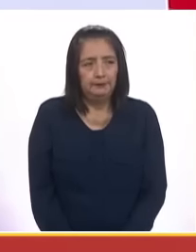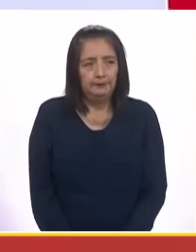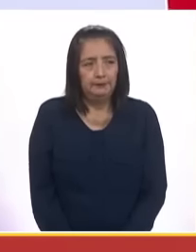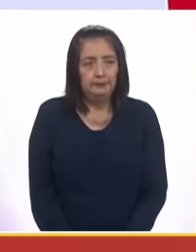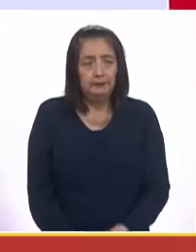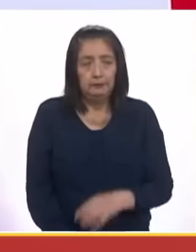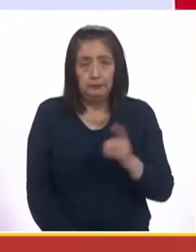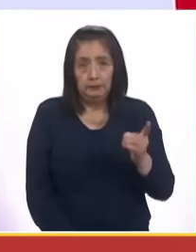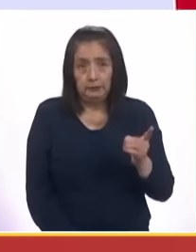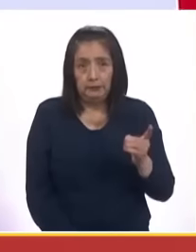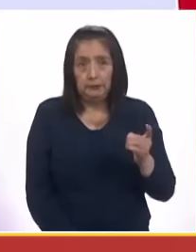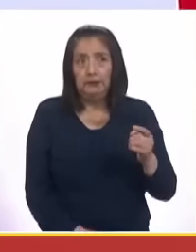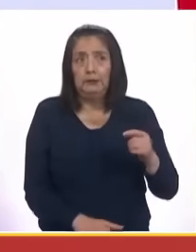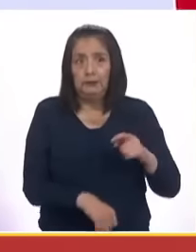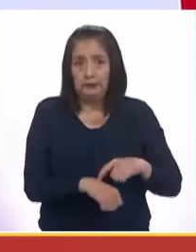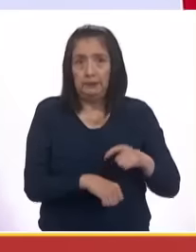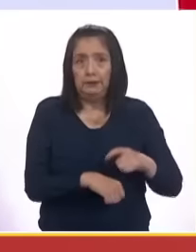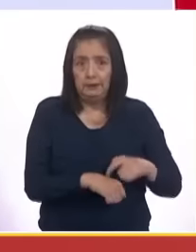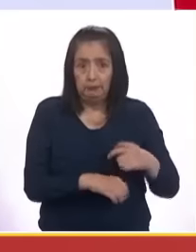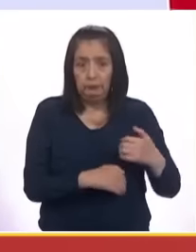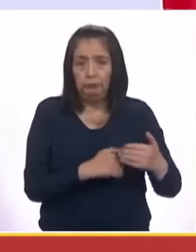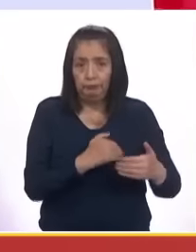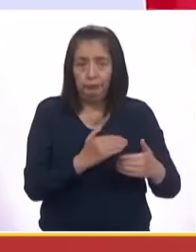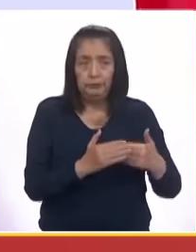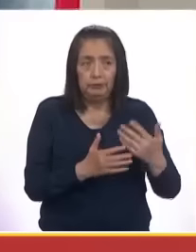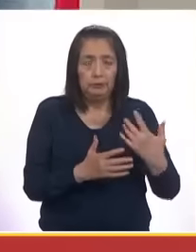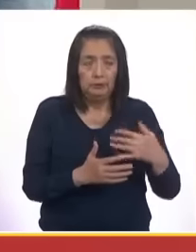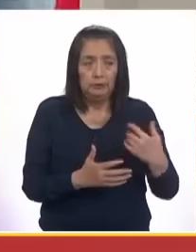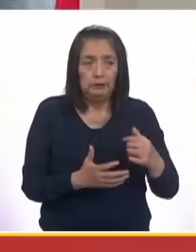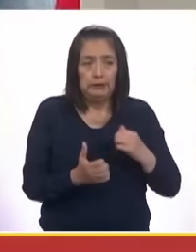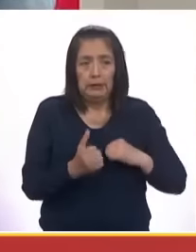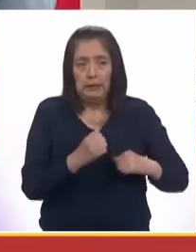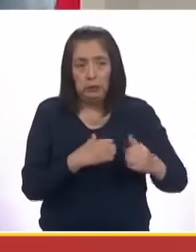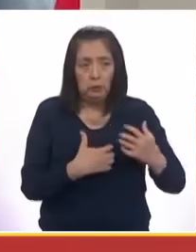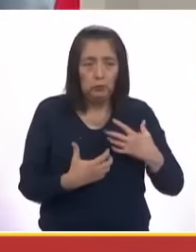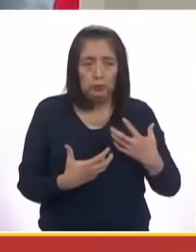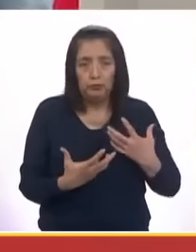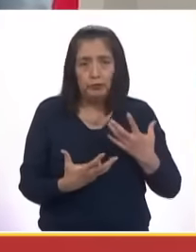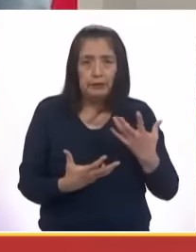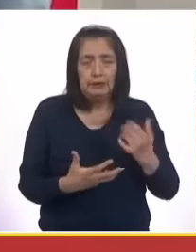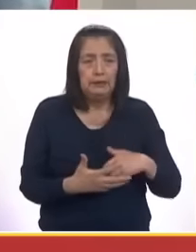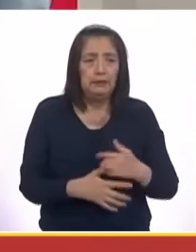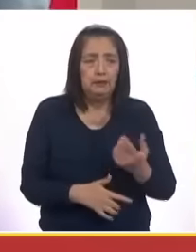Y es en ese proceso de mucha angustia,